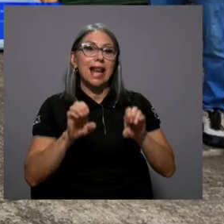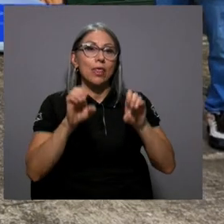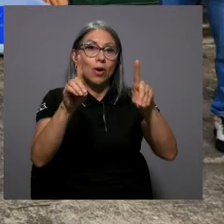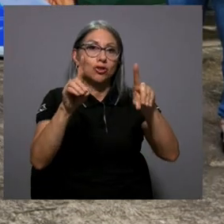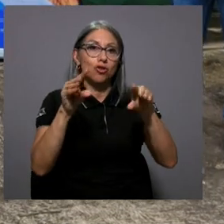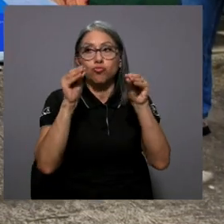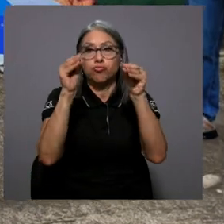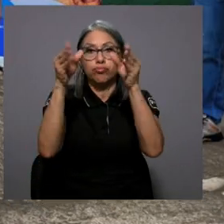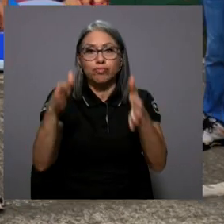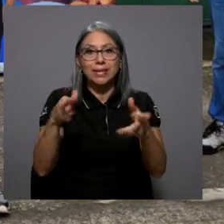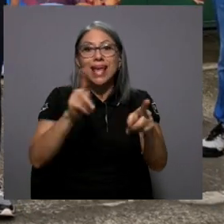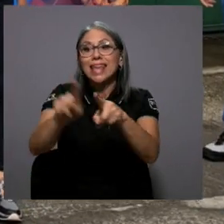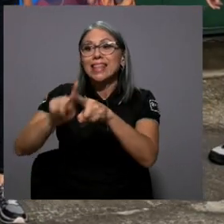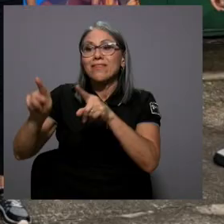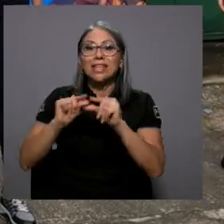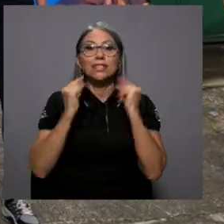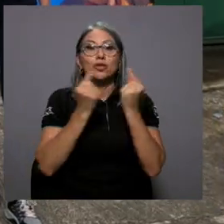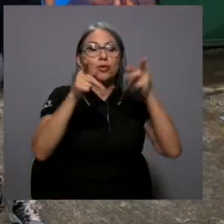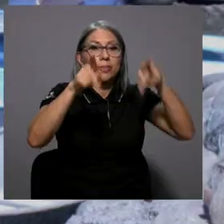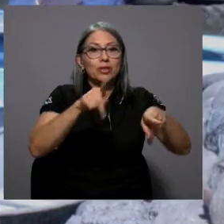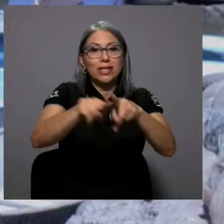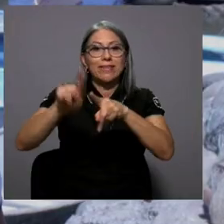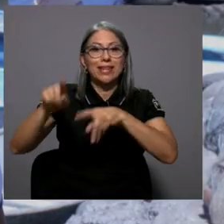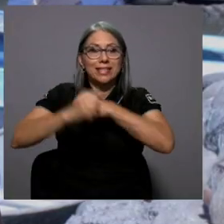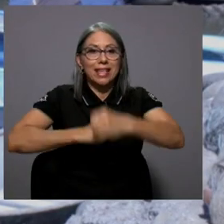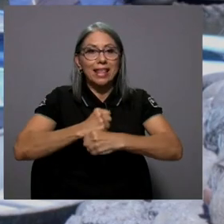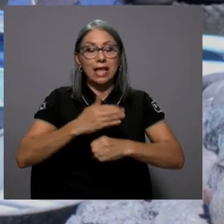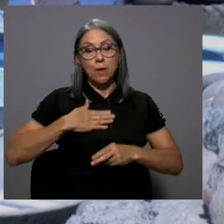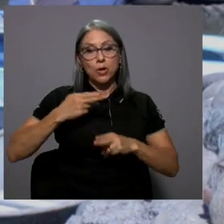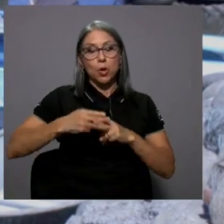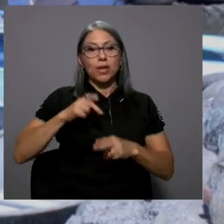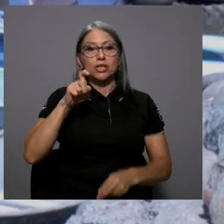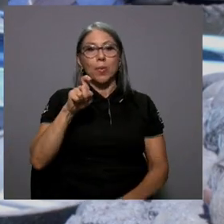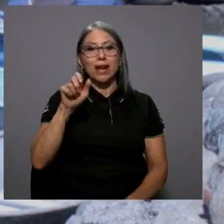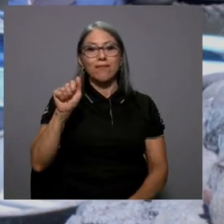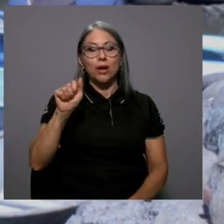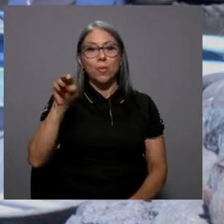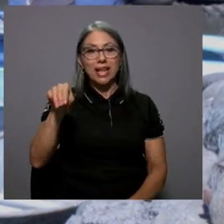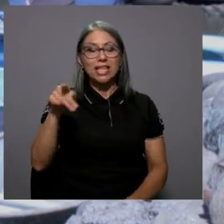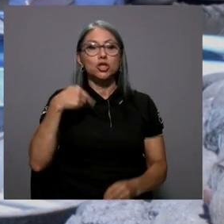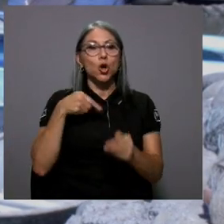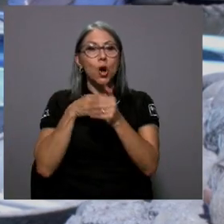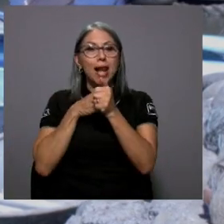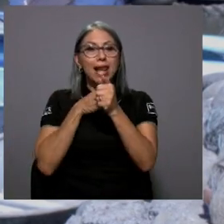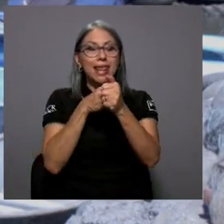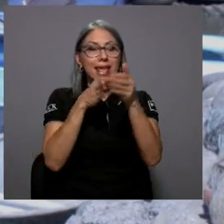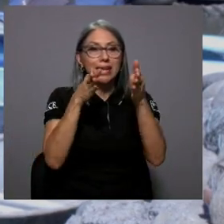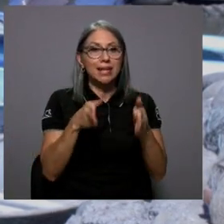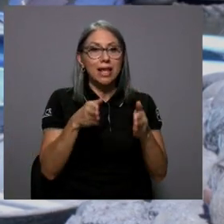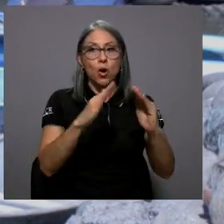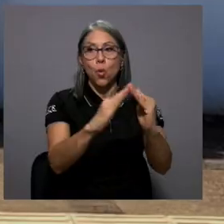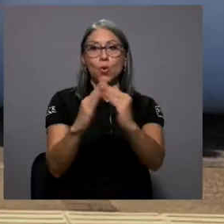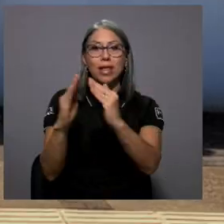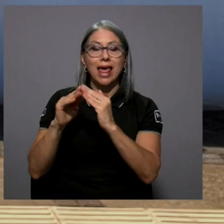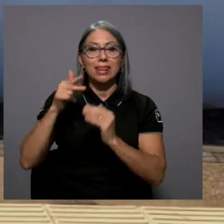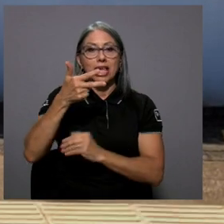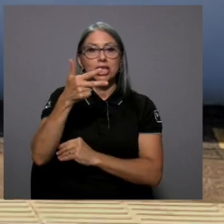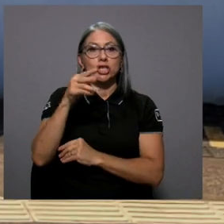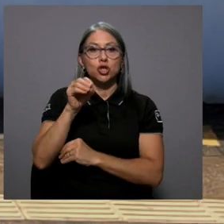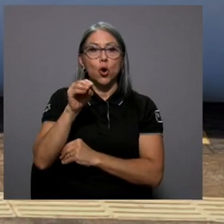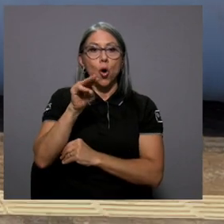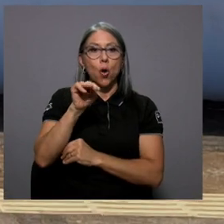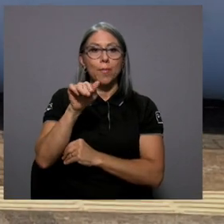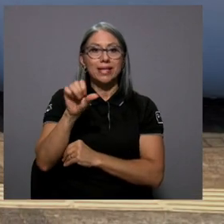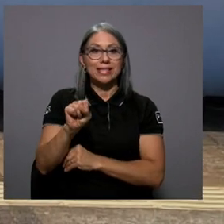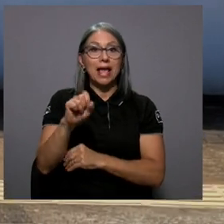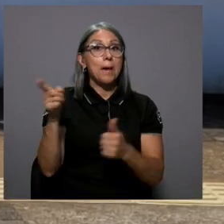entre otros grupos etarios. Mi nombre es Xiomara Alfaro Marín, soy líder comunal de Chomis. Primero me invitaron a